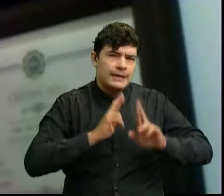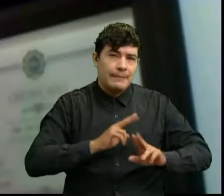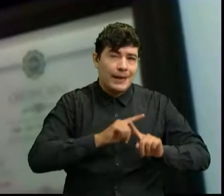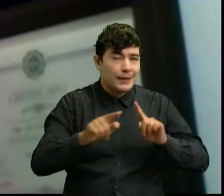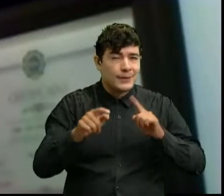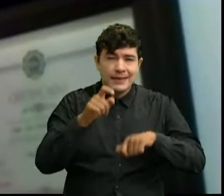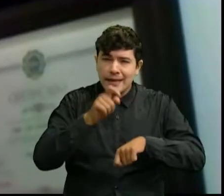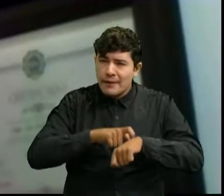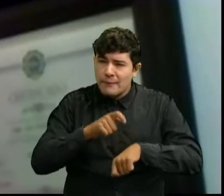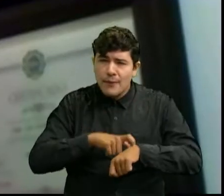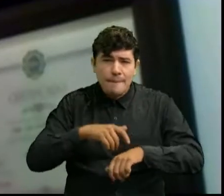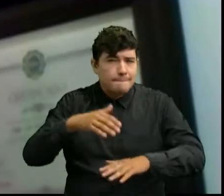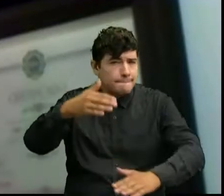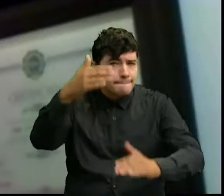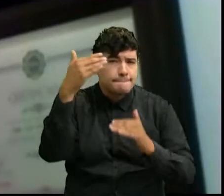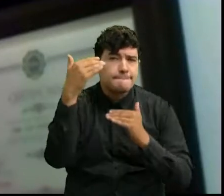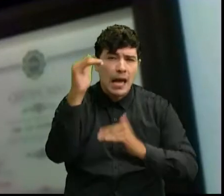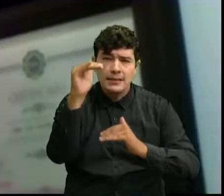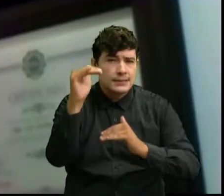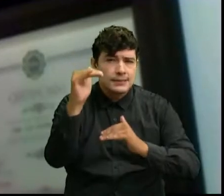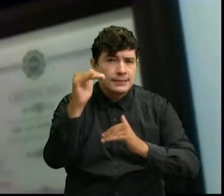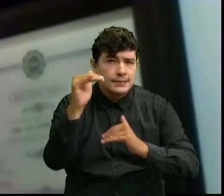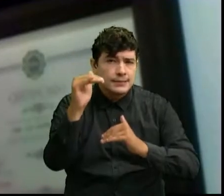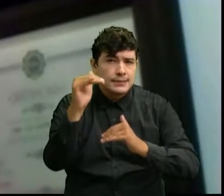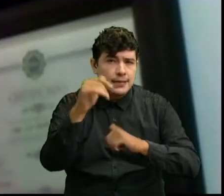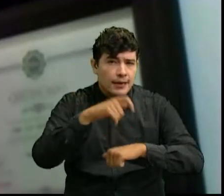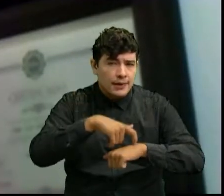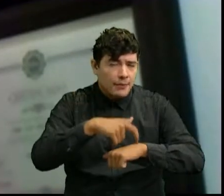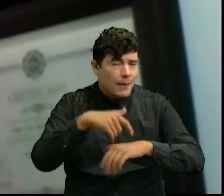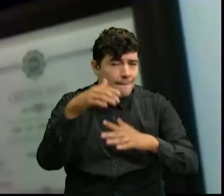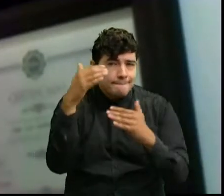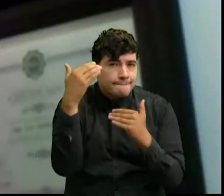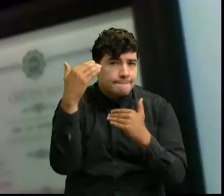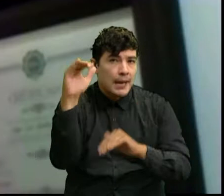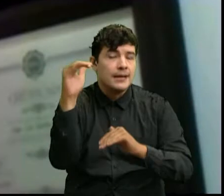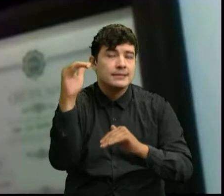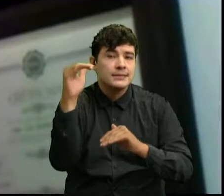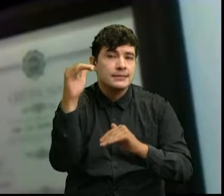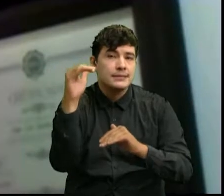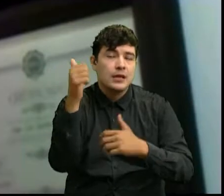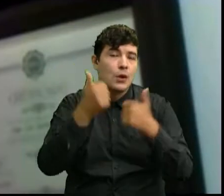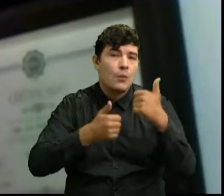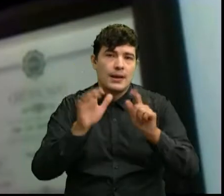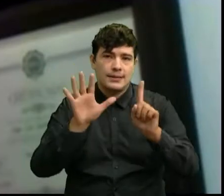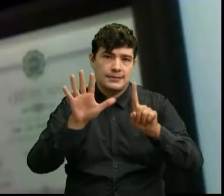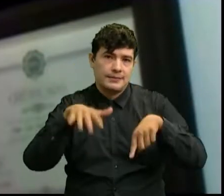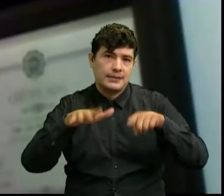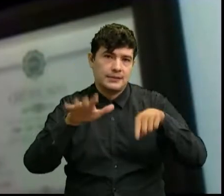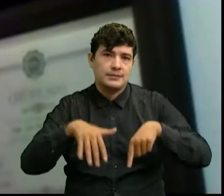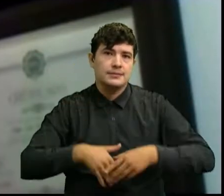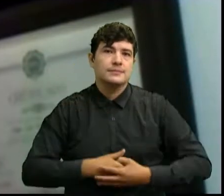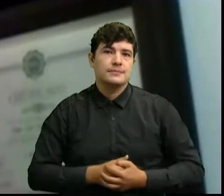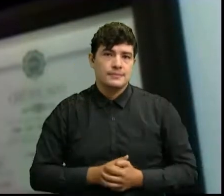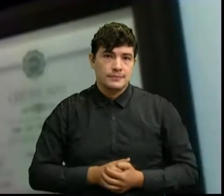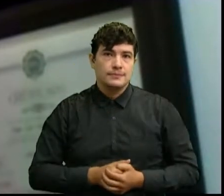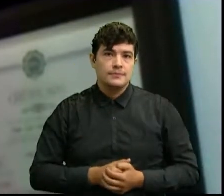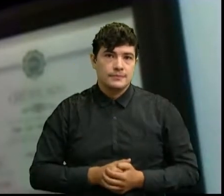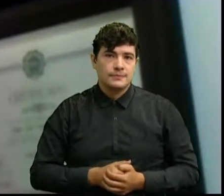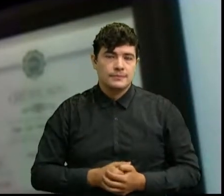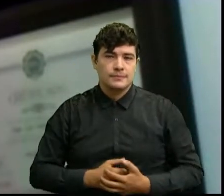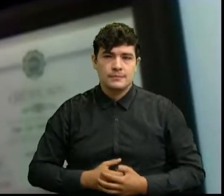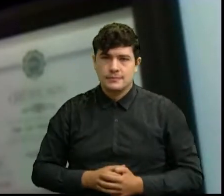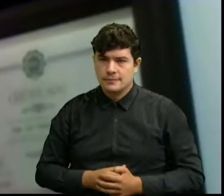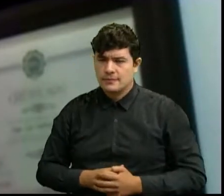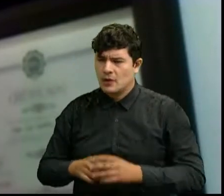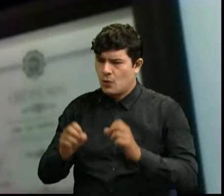término que tiene el fondo inicialmente para pronunciarse frente a esta prestación es de 6 meses. Doctor